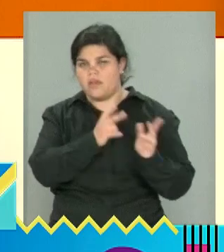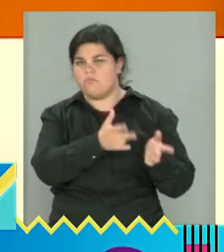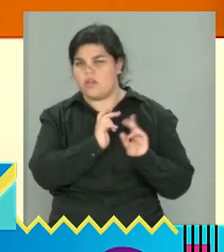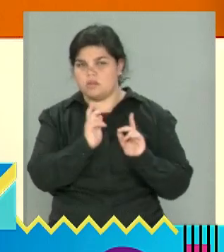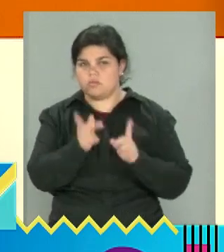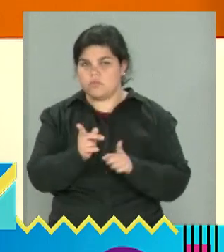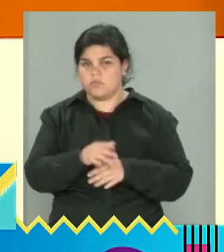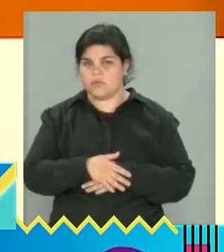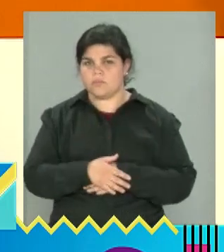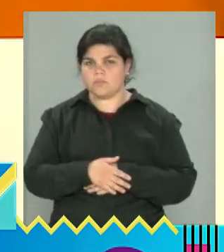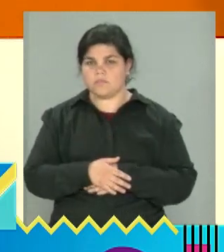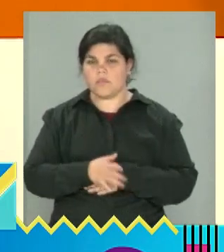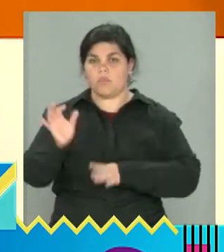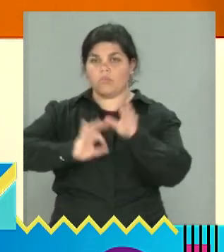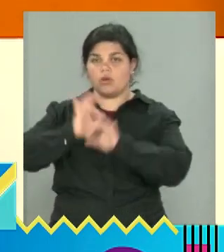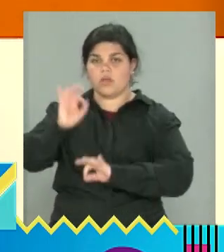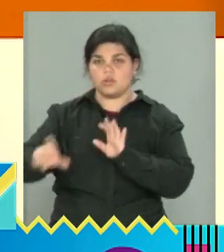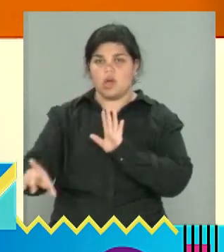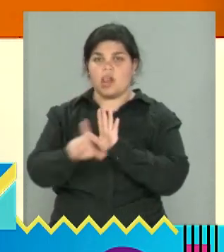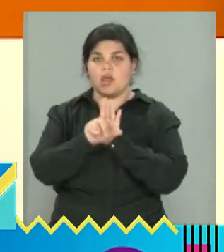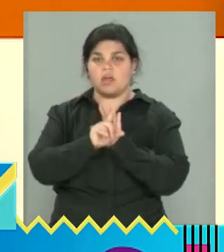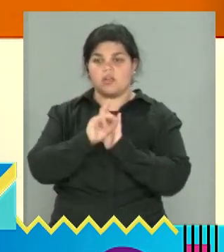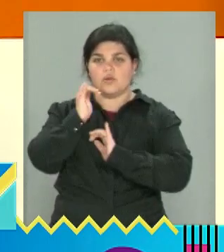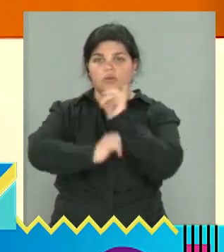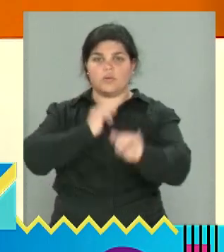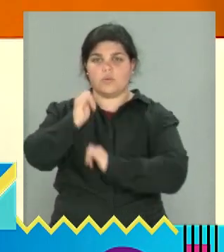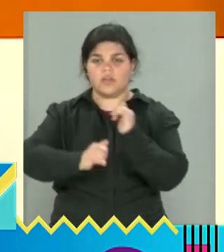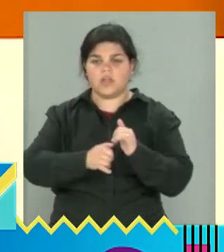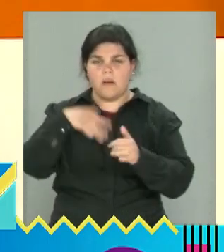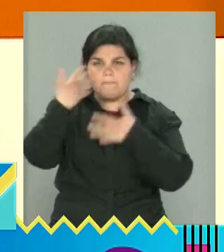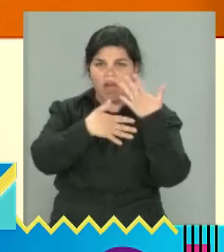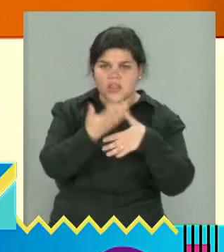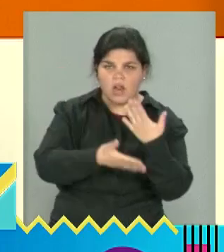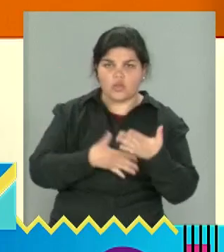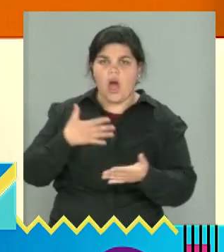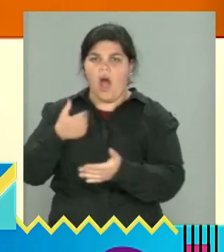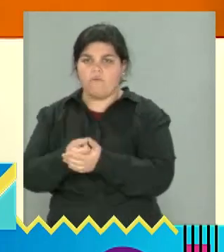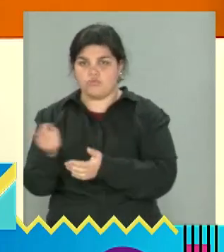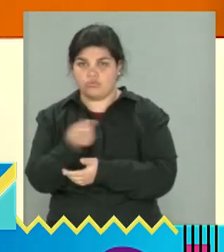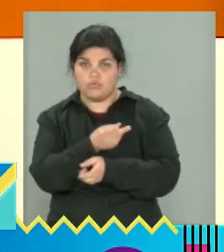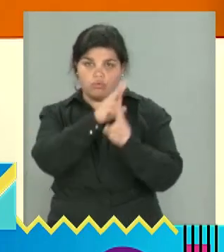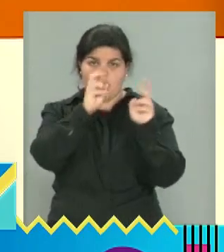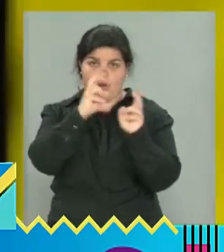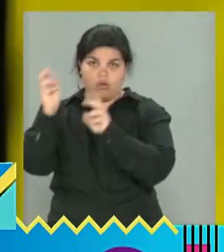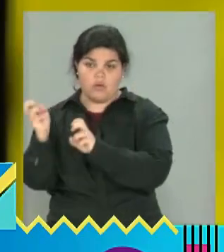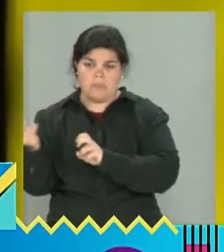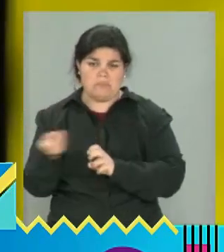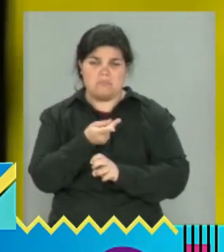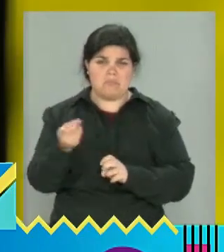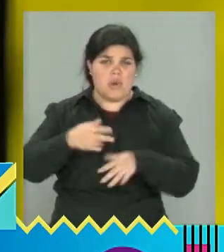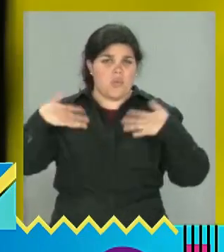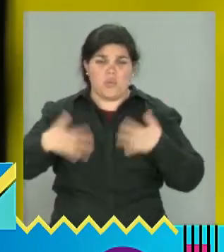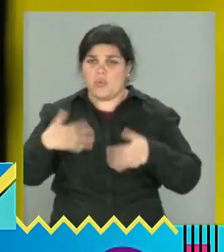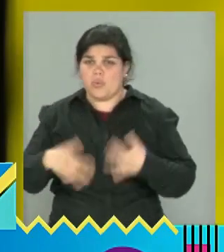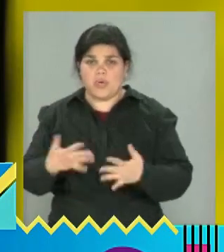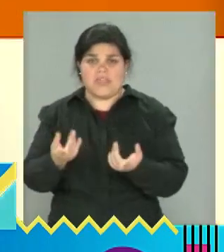ley lo que se delimita bien es el tema de maltrato y abuso, que son como las problemáticas más